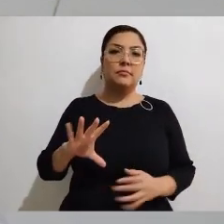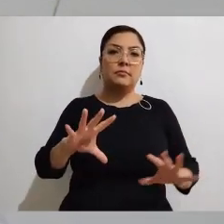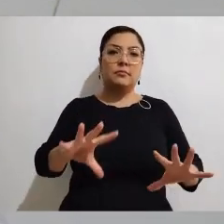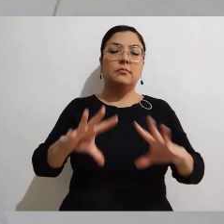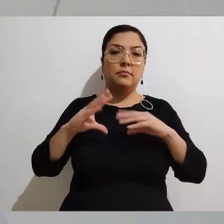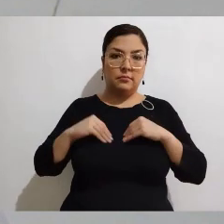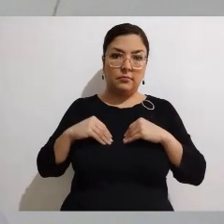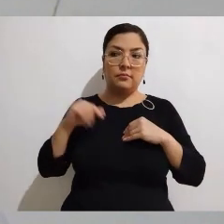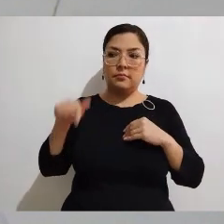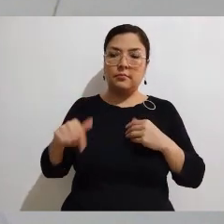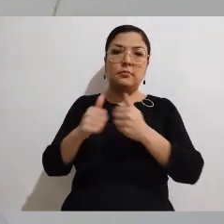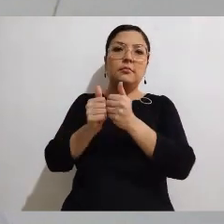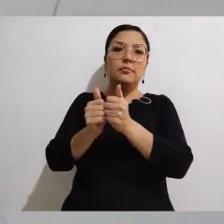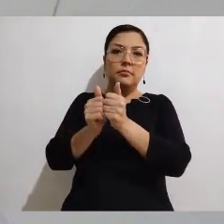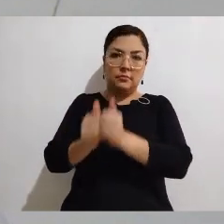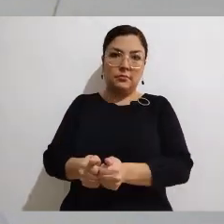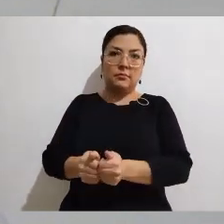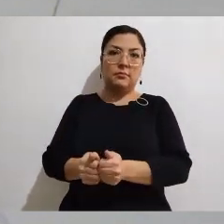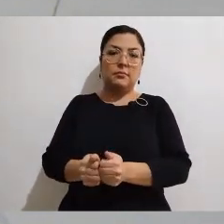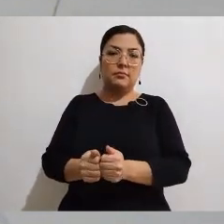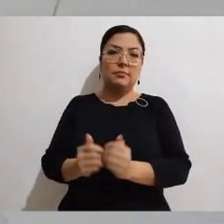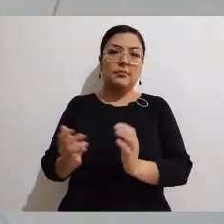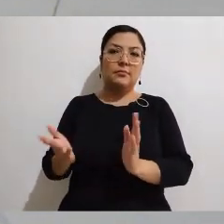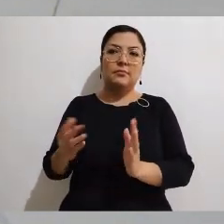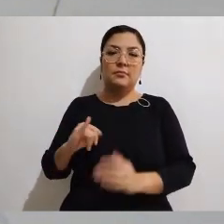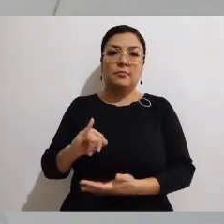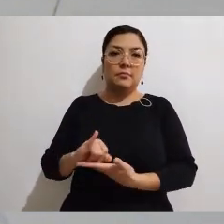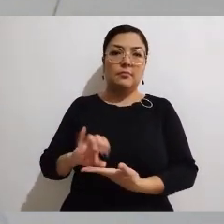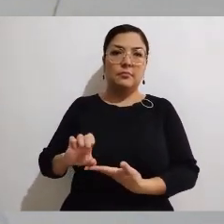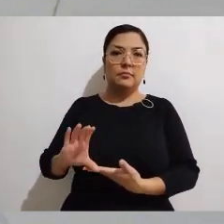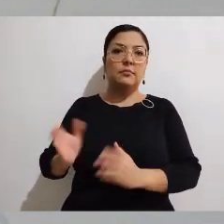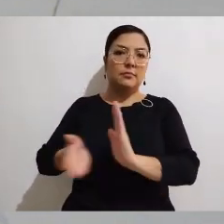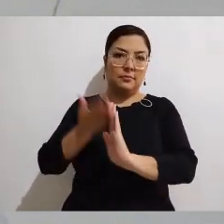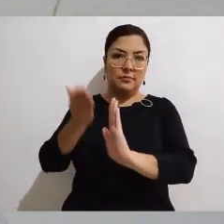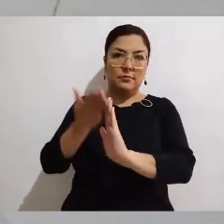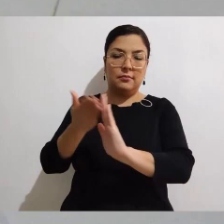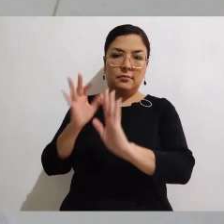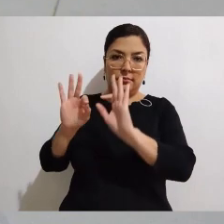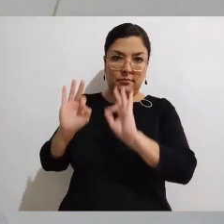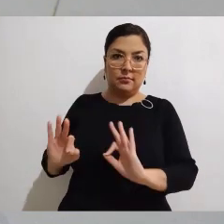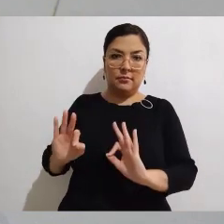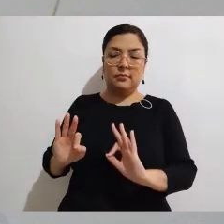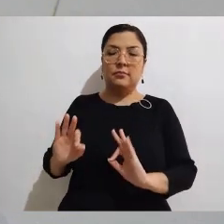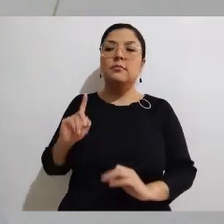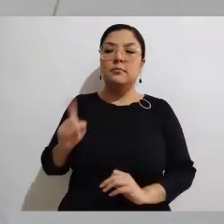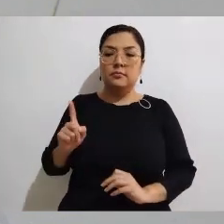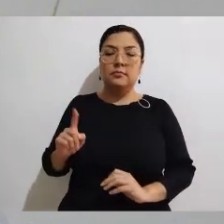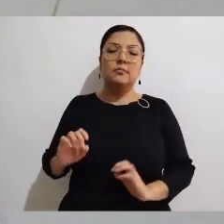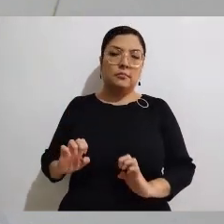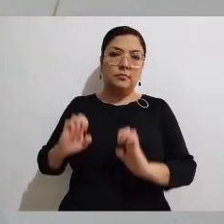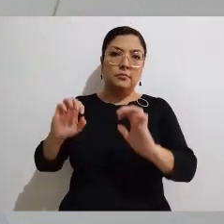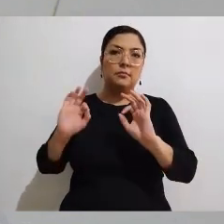de Coahuila, y es donde actualmente se construyó, donde se construyó en su momento, y actualmente radica la sede oficial del